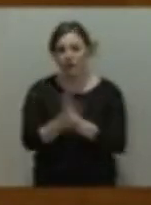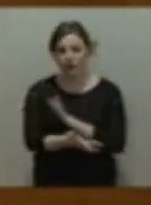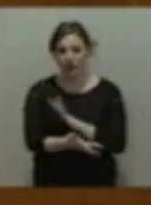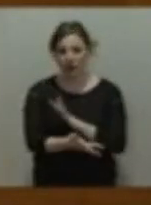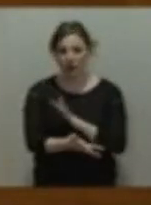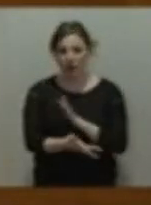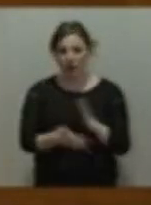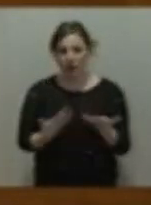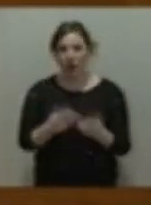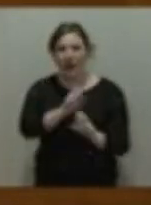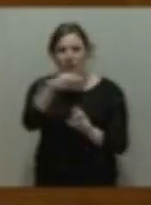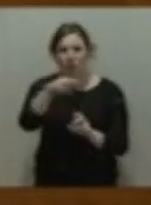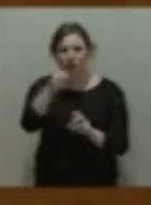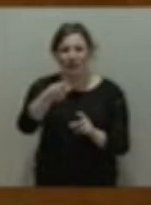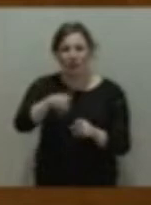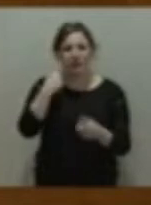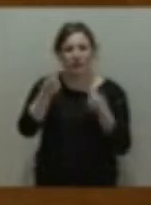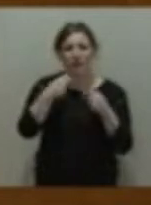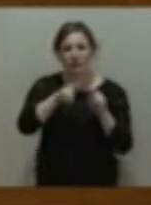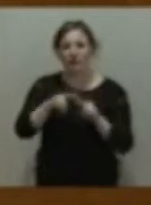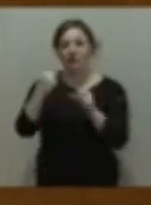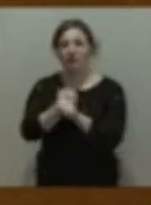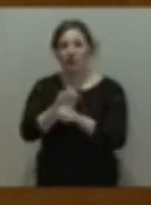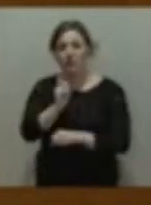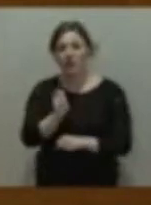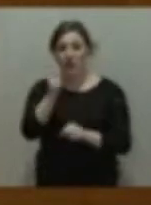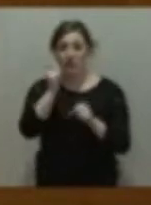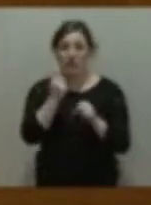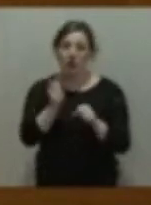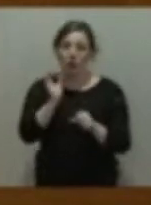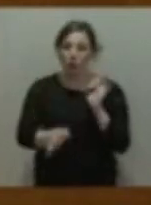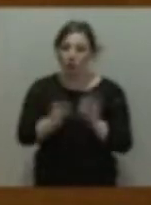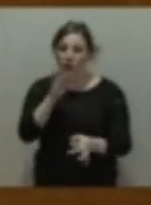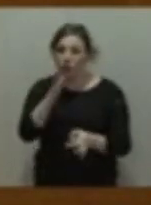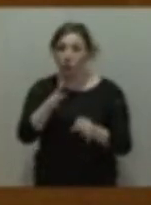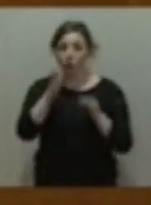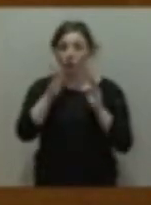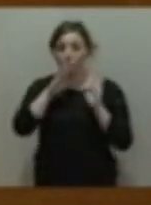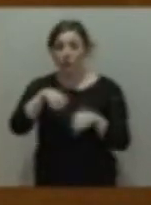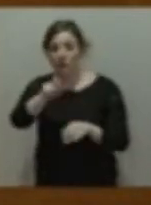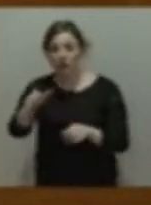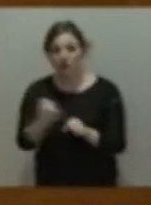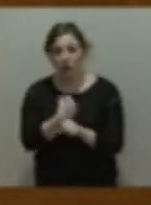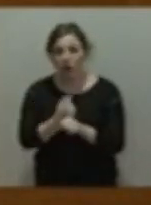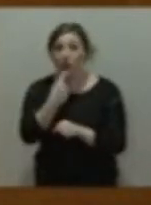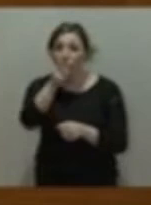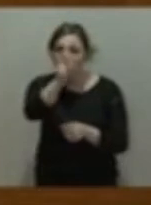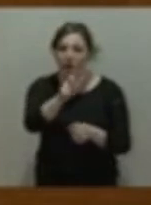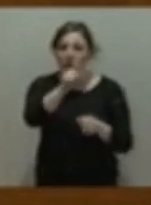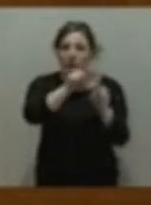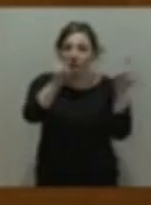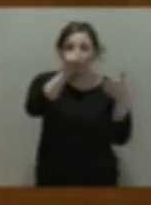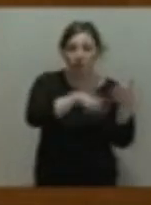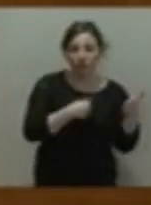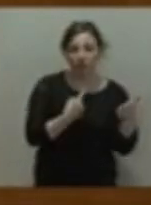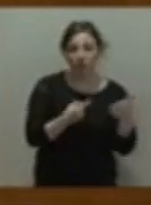muchas resoluciones, inspecciones de trabajo y también sentencias judiciales a favor de los trabajadores que evidencian que la arrendataria no está cumpliendo con la normativa